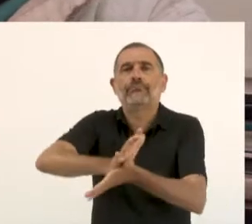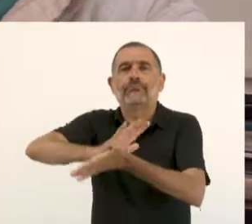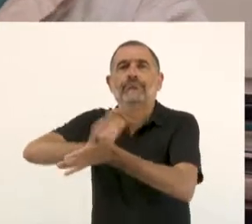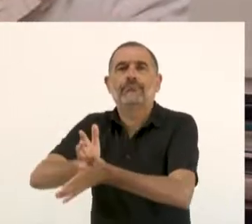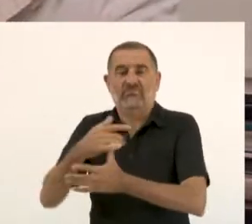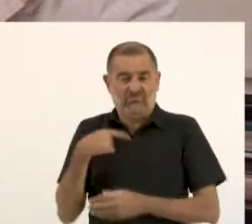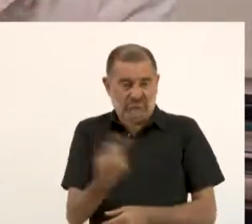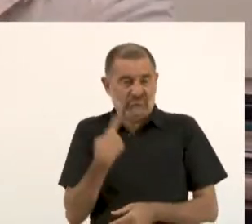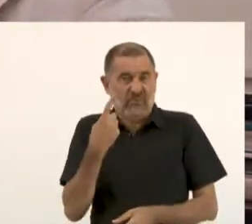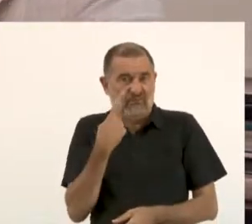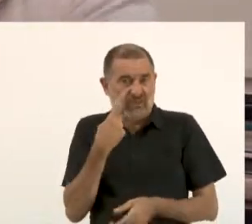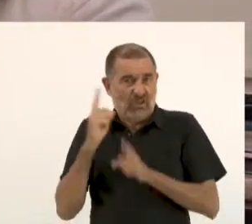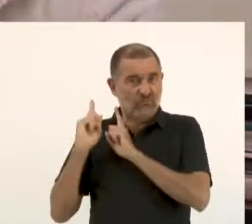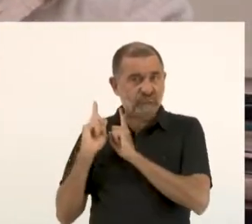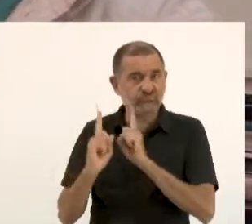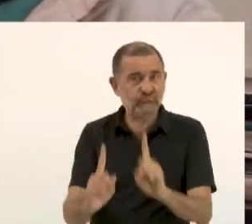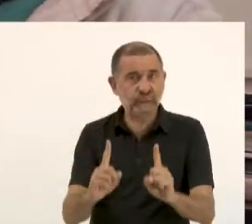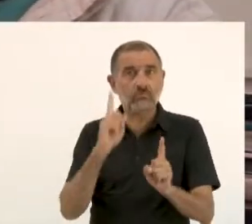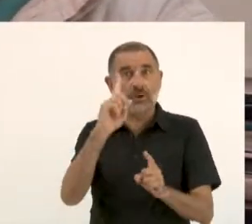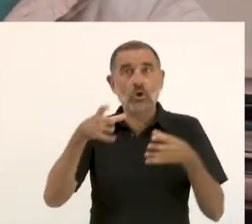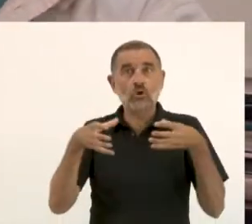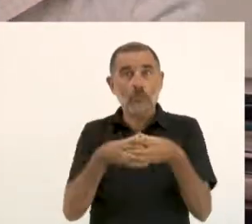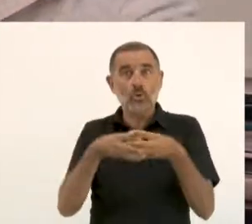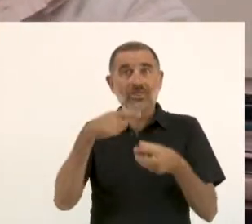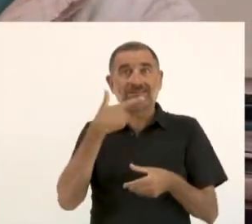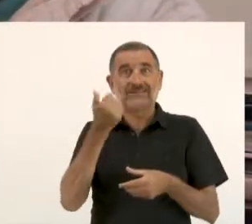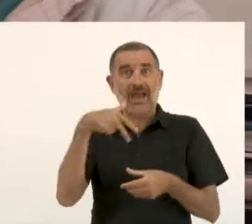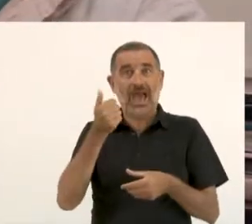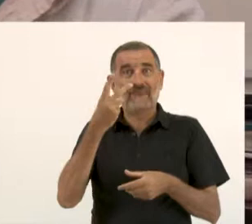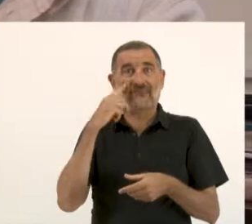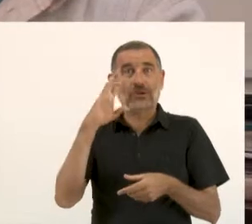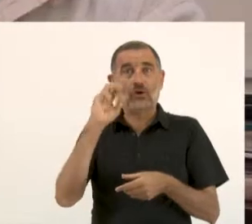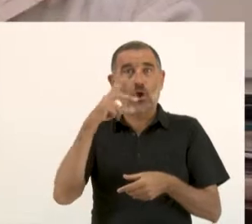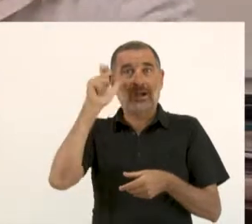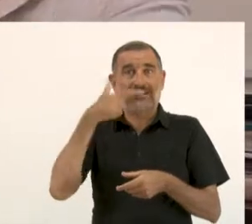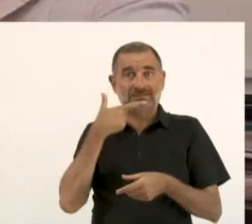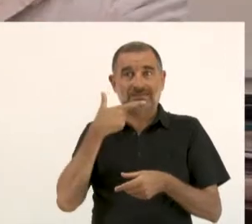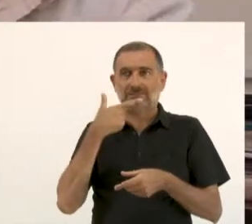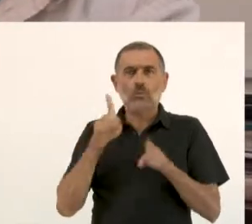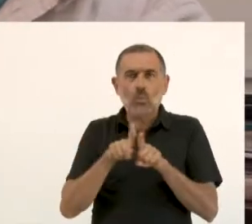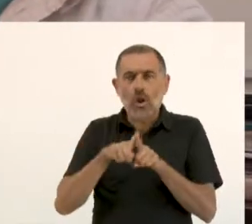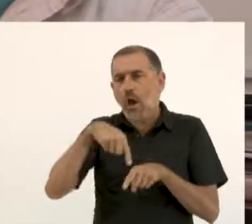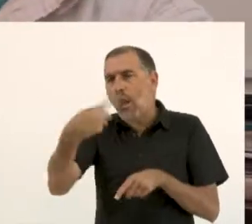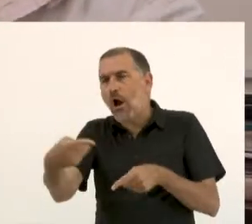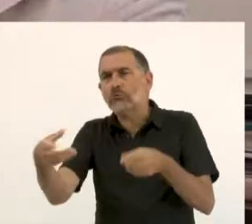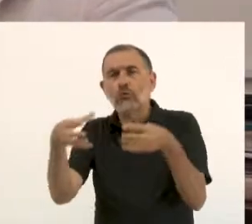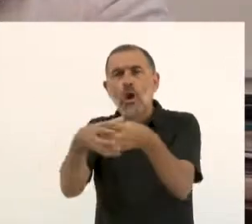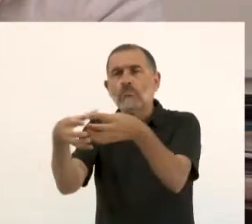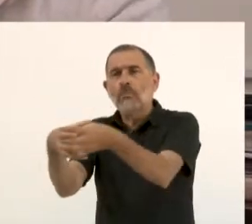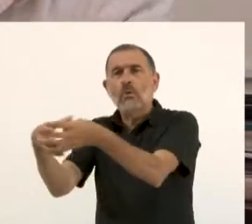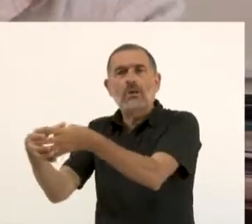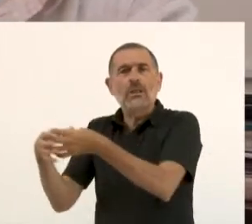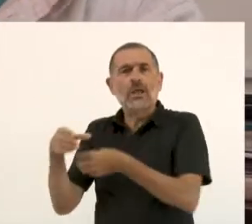día de hoy y poder decir, pertenezco a una comunidad sanavirona, como mis hermanos dicen, pertenezco al pueblo come chingón y bueno,